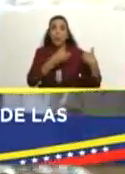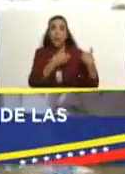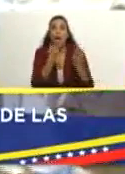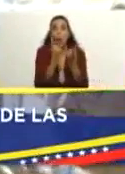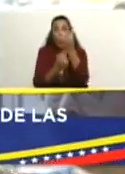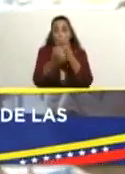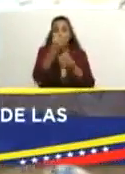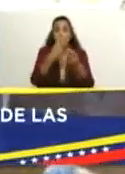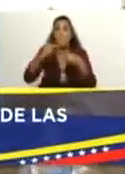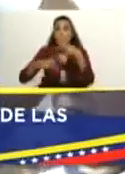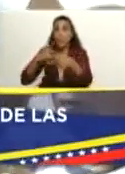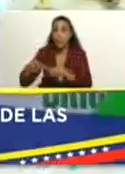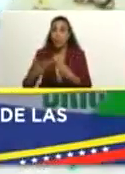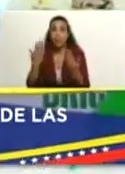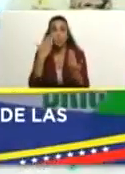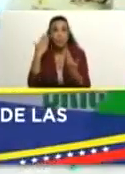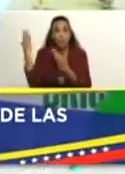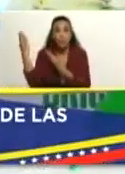Economía Productiva,